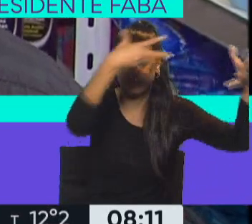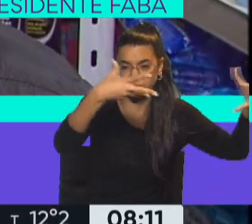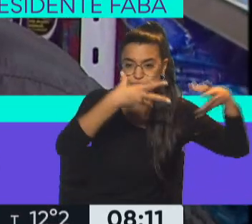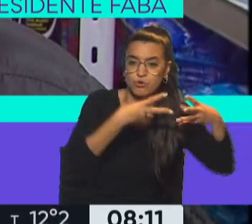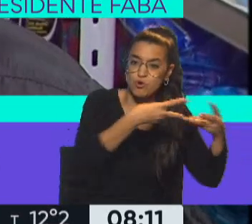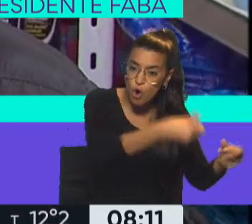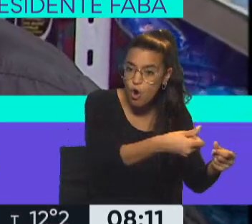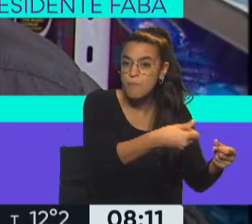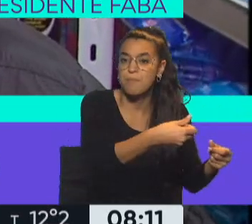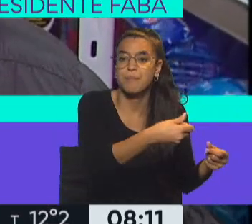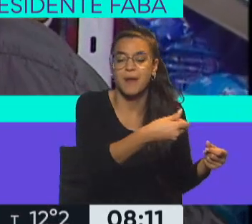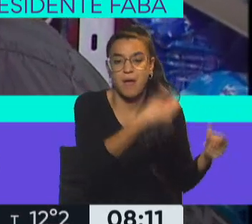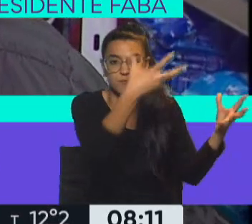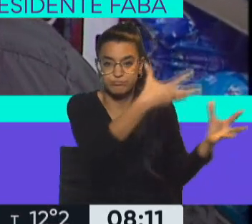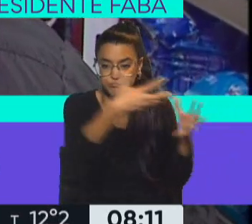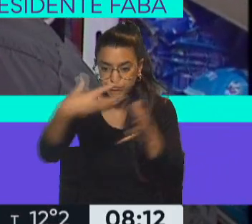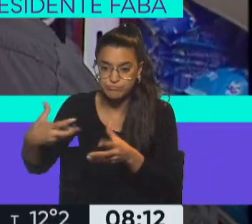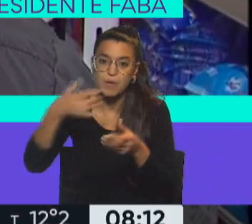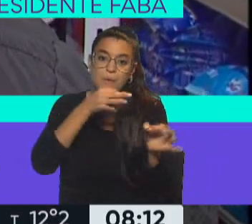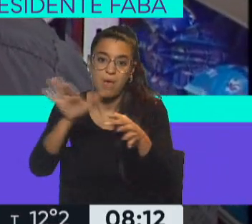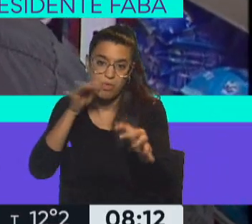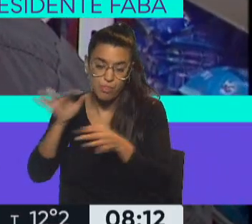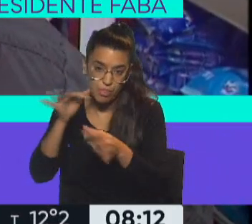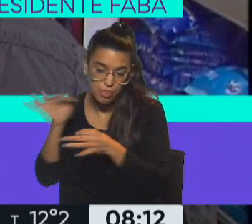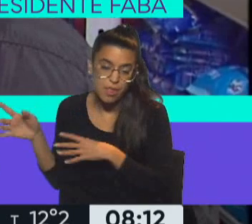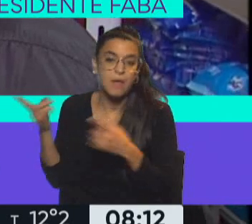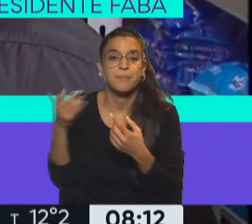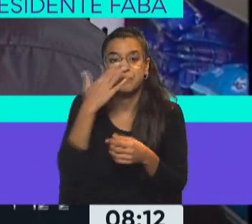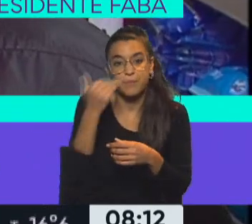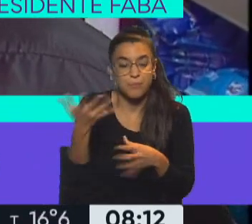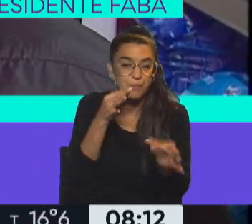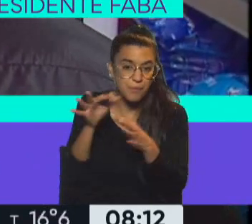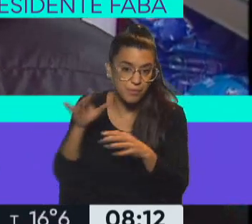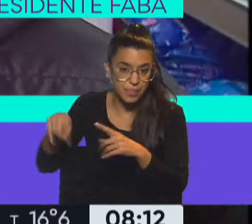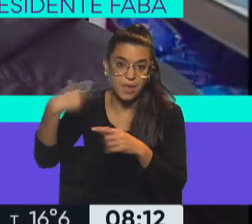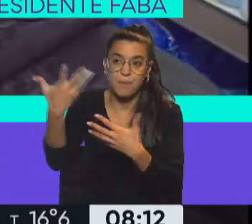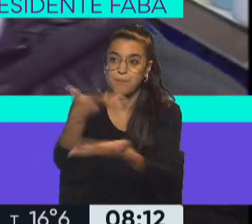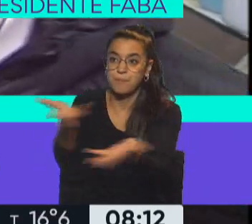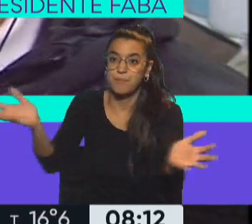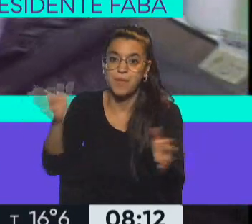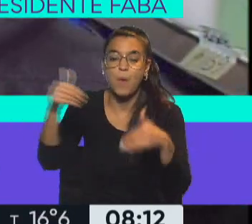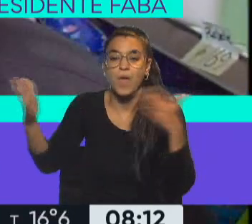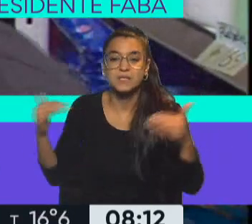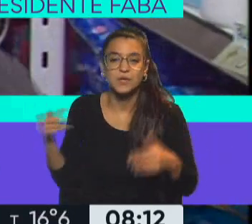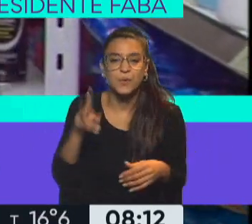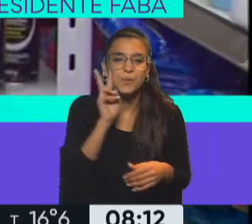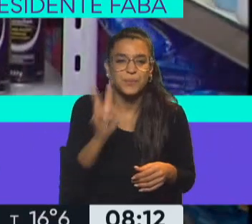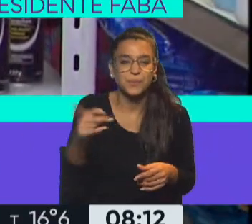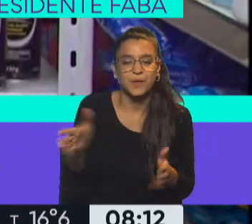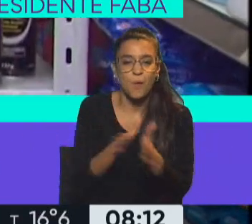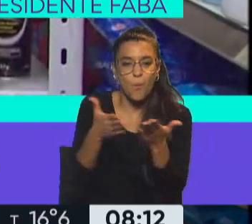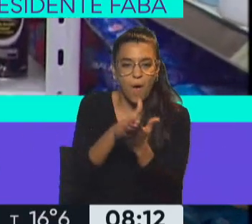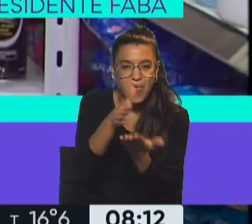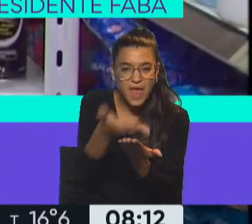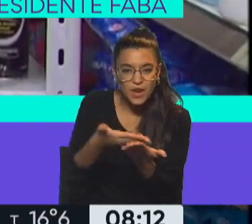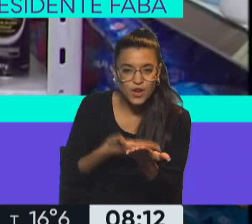por supuesto el surtido de higiene y demás y luego lo tienen que meter al mostrador al público a todos sus vecinos recién piso un famoso cuadernito